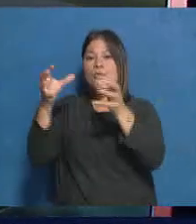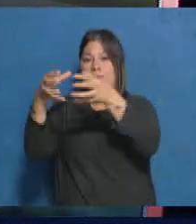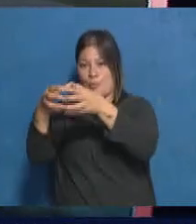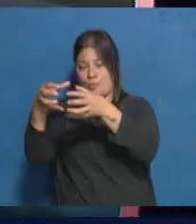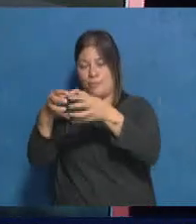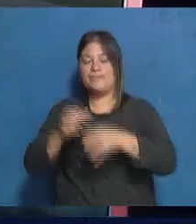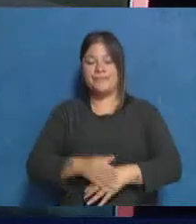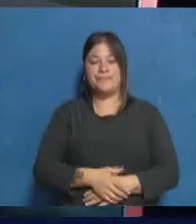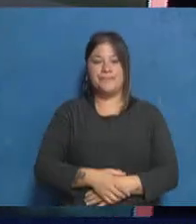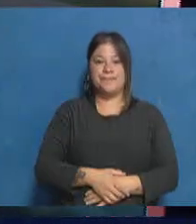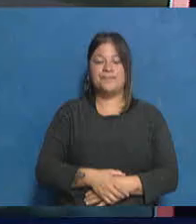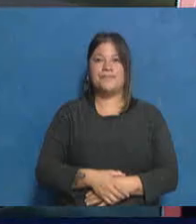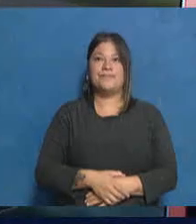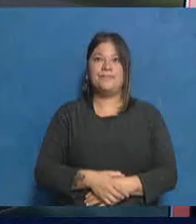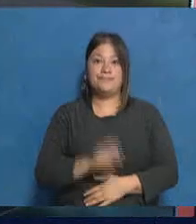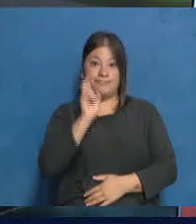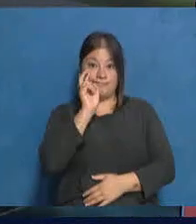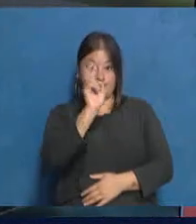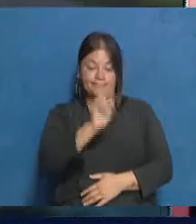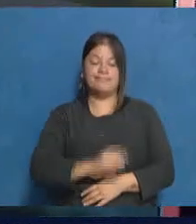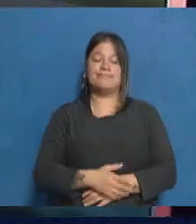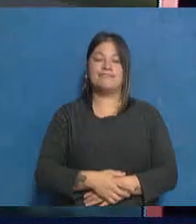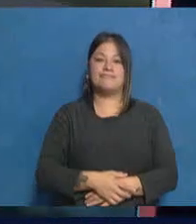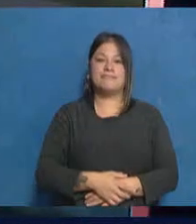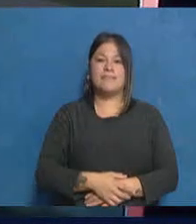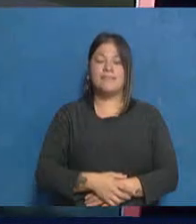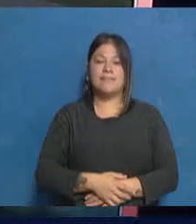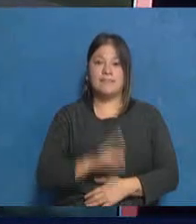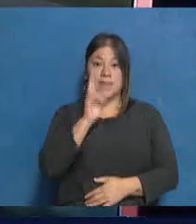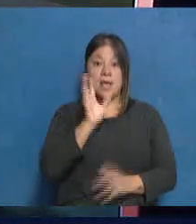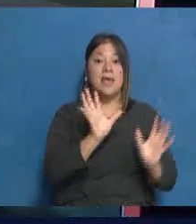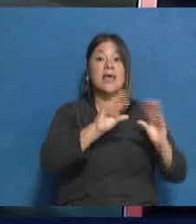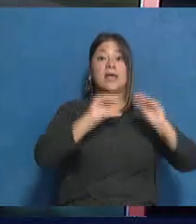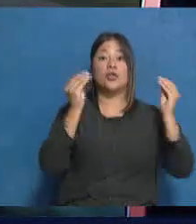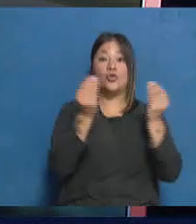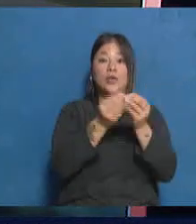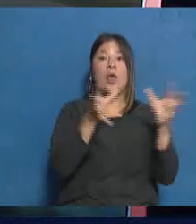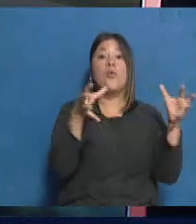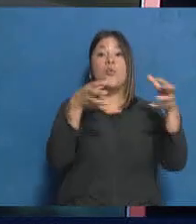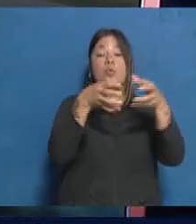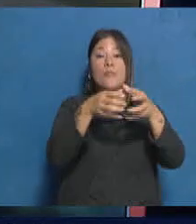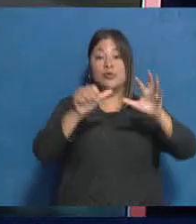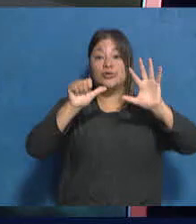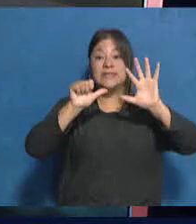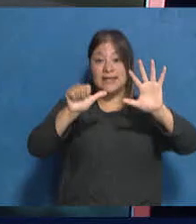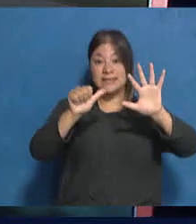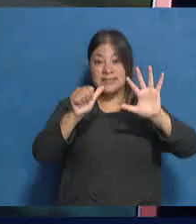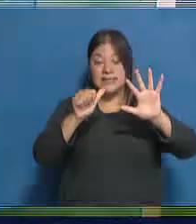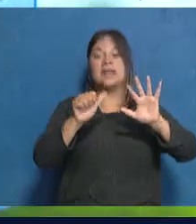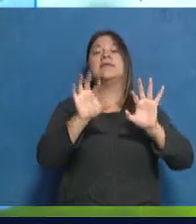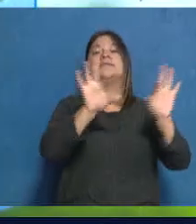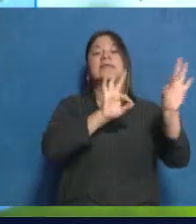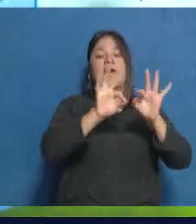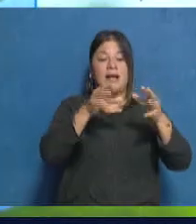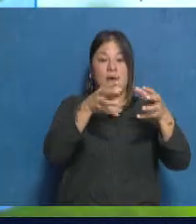van a confirmar los estadios. Miren, estos, así va a ser. Son 6 grupos en total, de 4 seleccionados